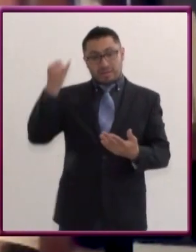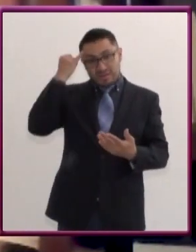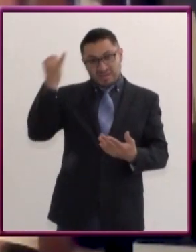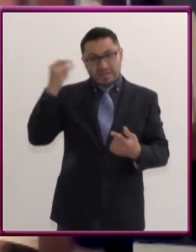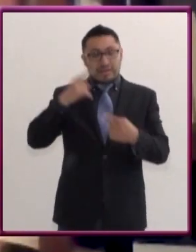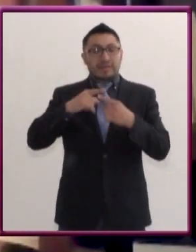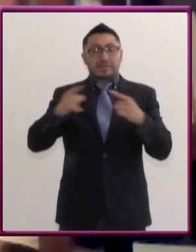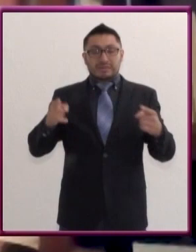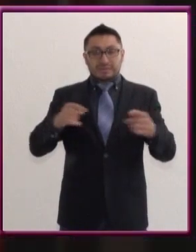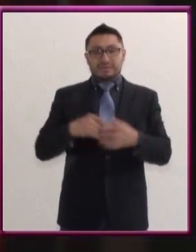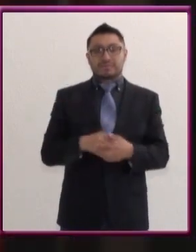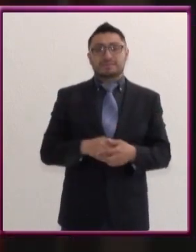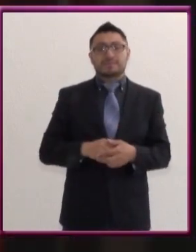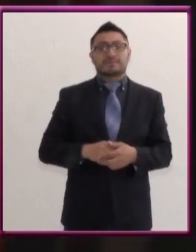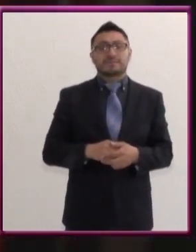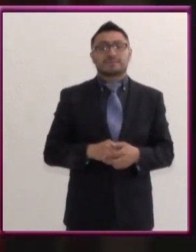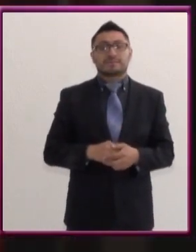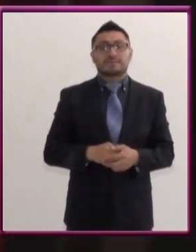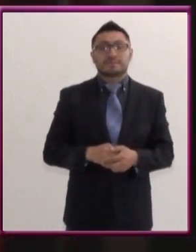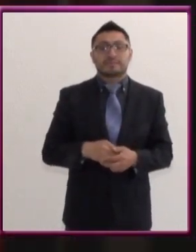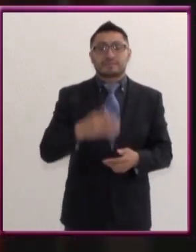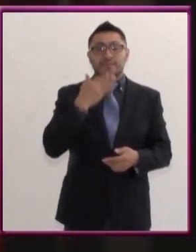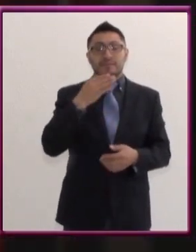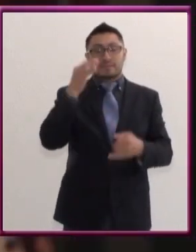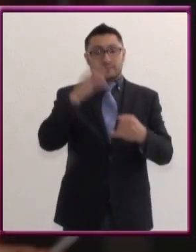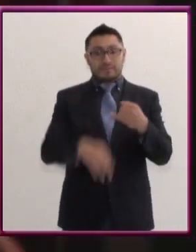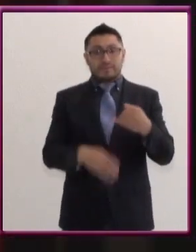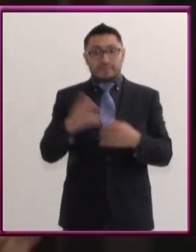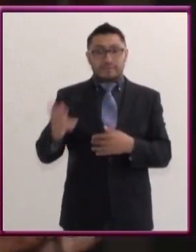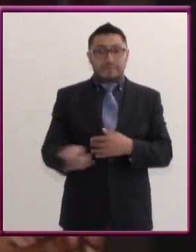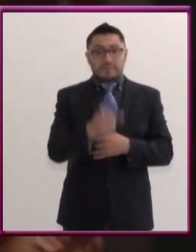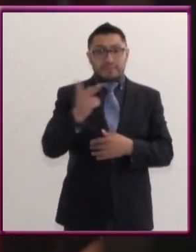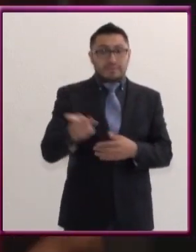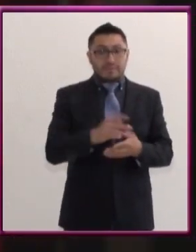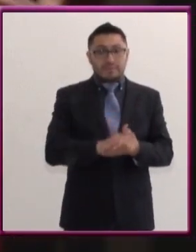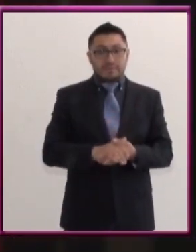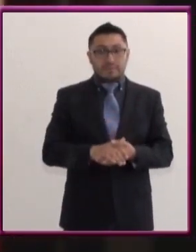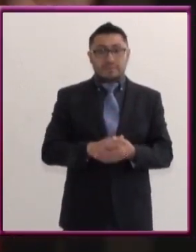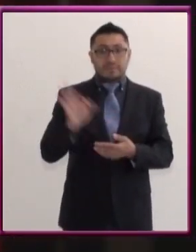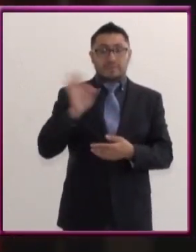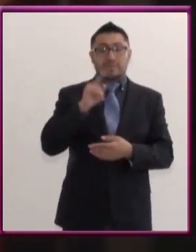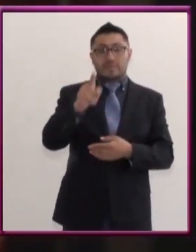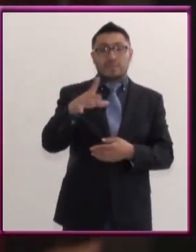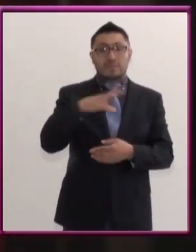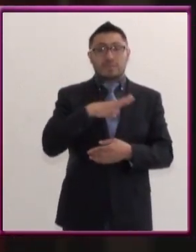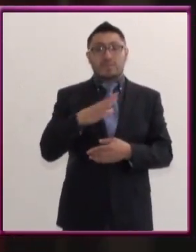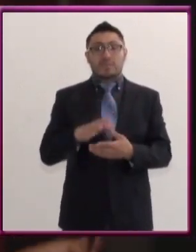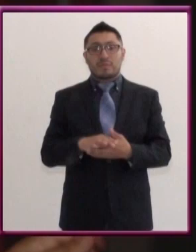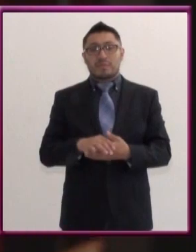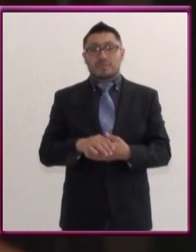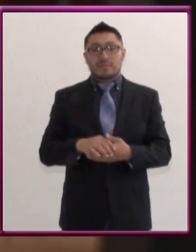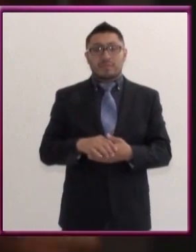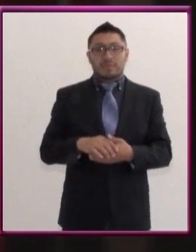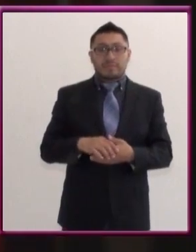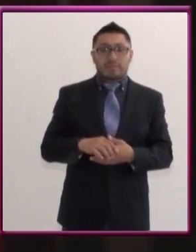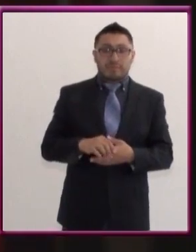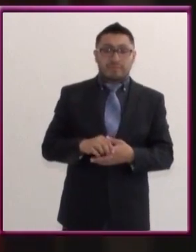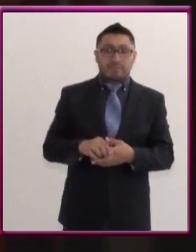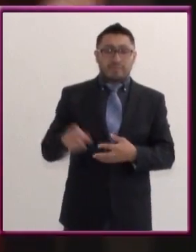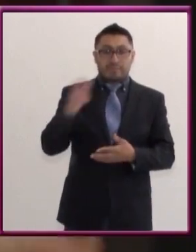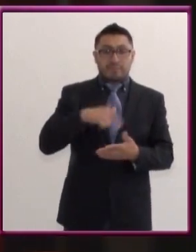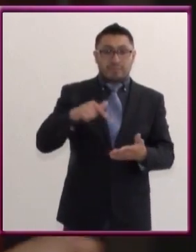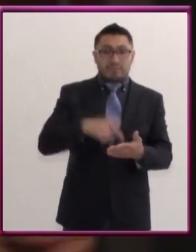resulta excelente el título. Muy bien. Muy bien. Y por último, mi última pregunta es, si ustedes tuvieran un concurso donde tuvieran